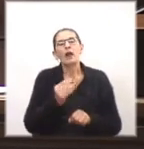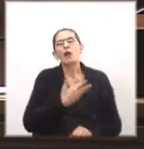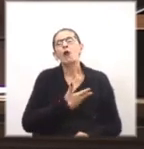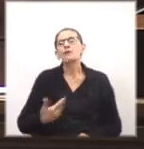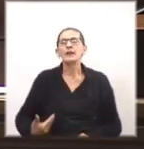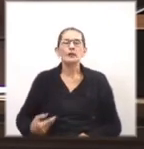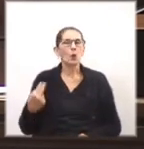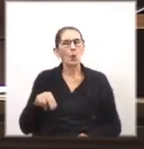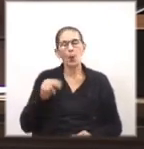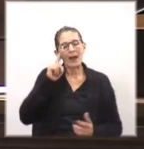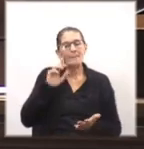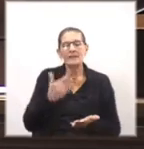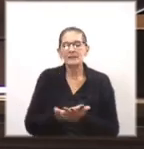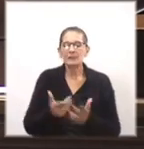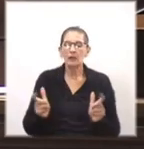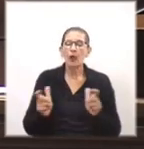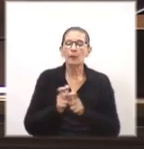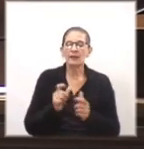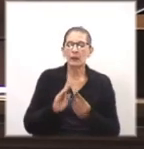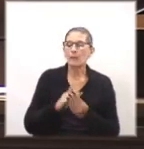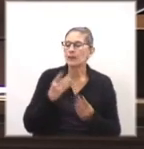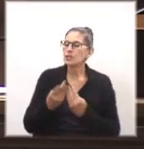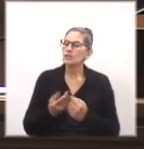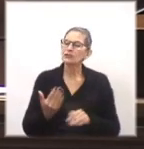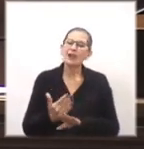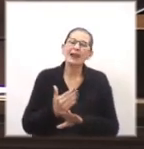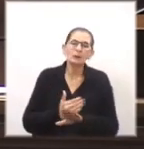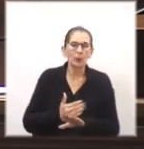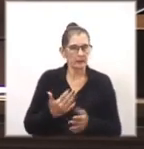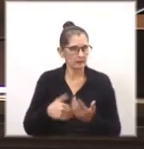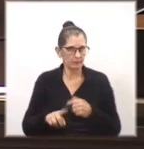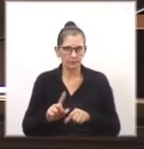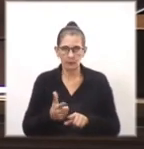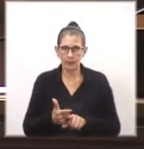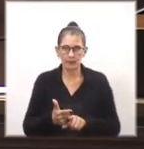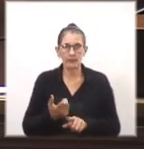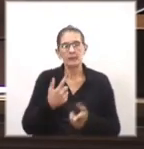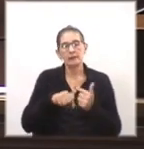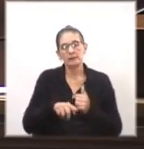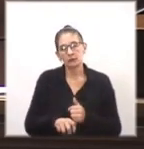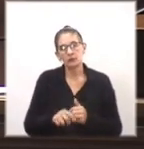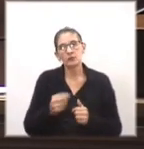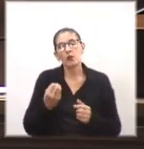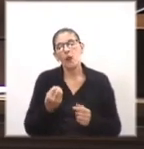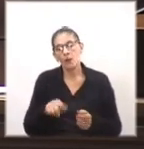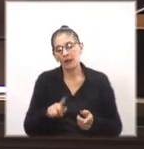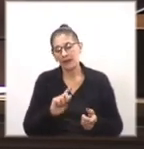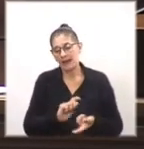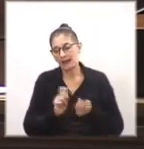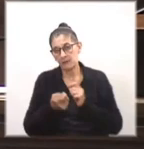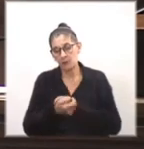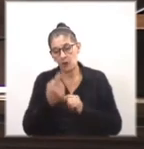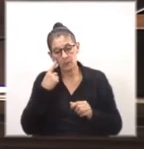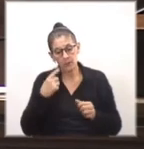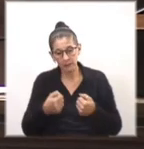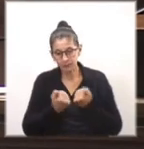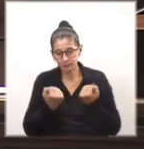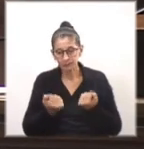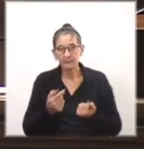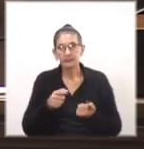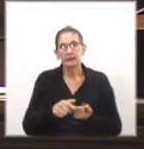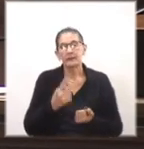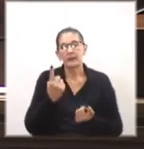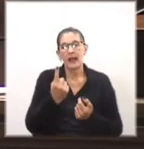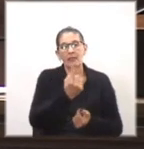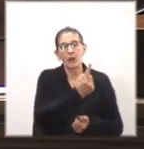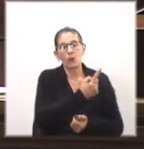en comisión proyecciones actuariales que evidencien cómo impacta esta reforma en cada una de las